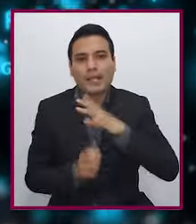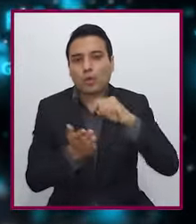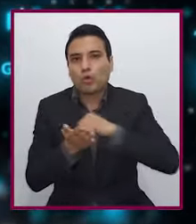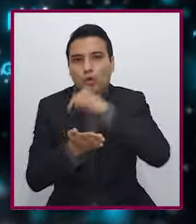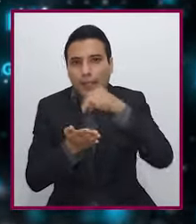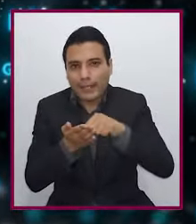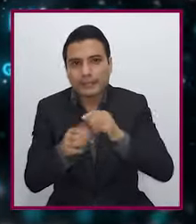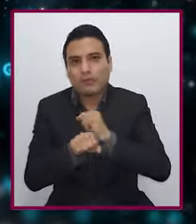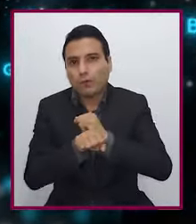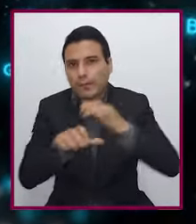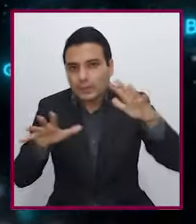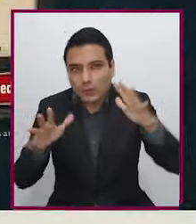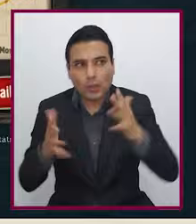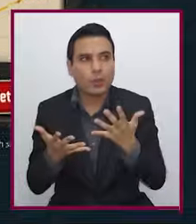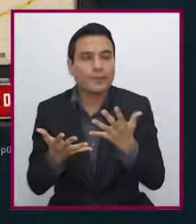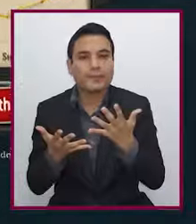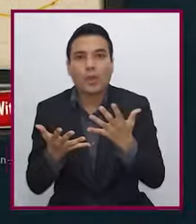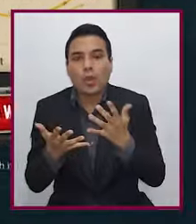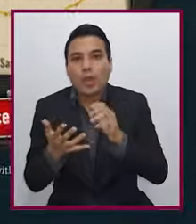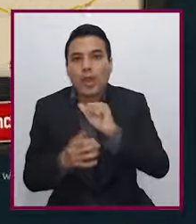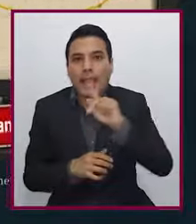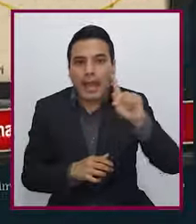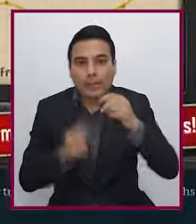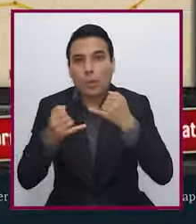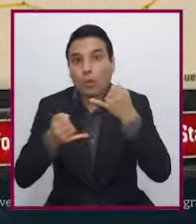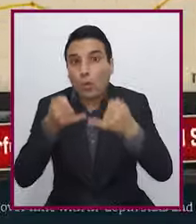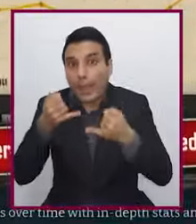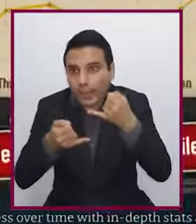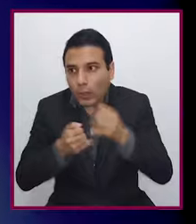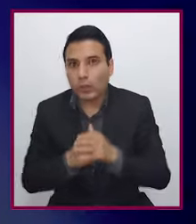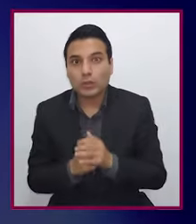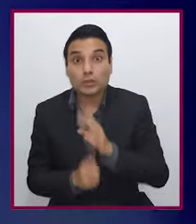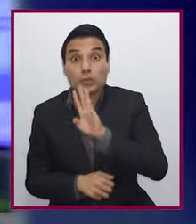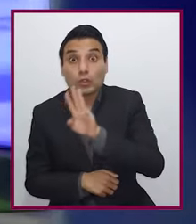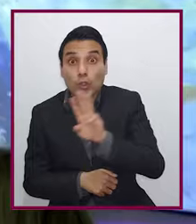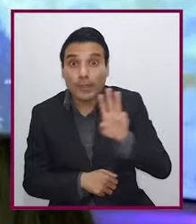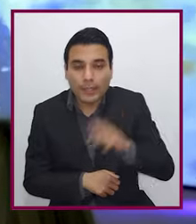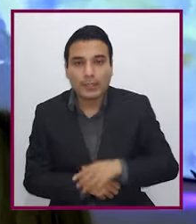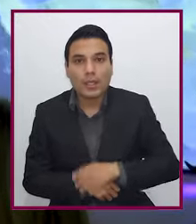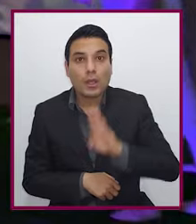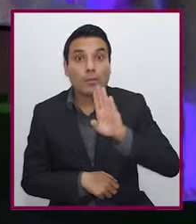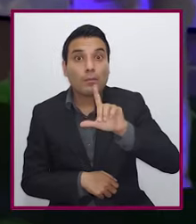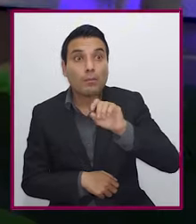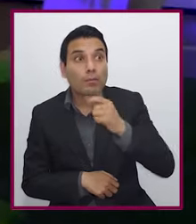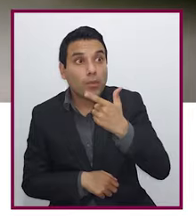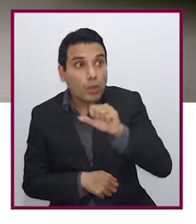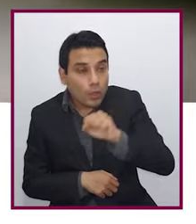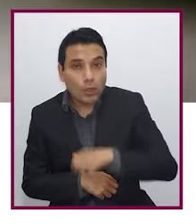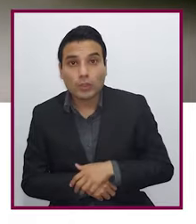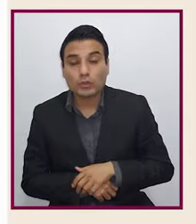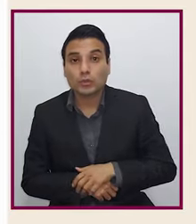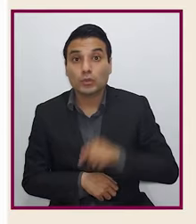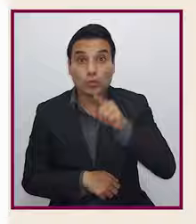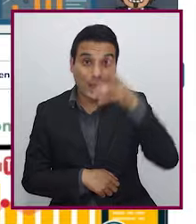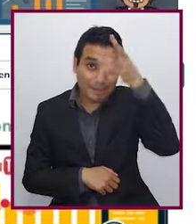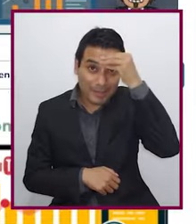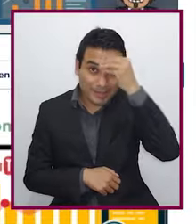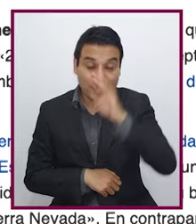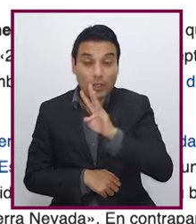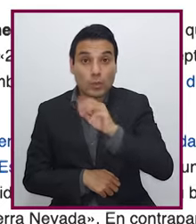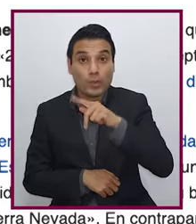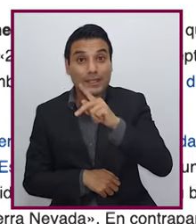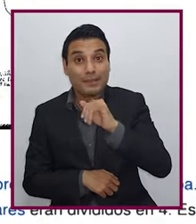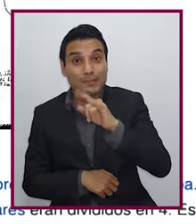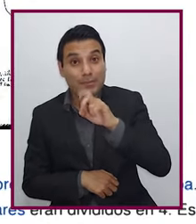son repositorios de información, incluso videojuegos educativos, museos virtuales y las páginas web, los blogs o a lo